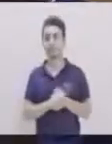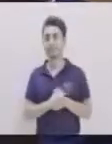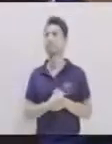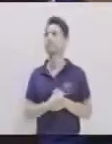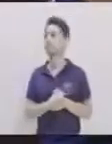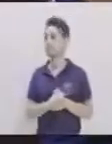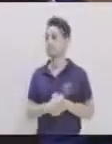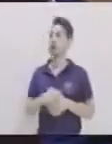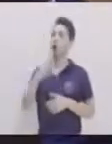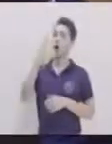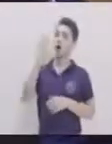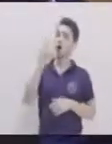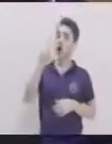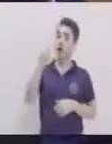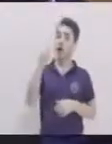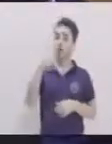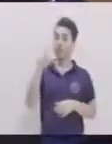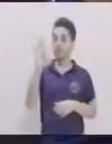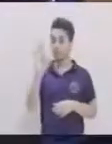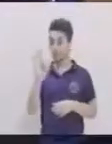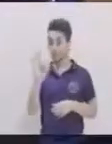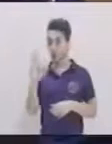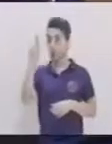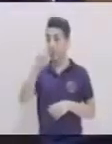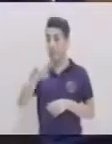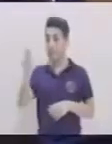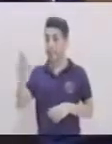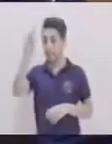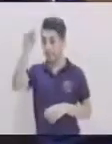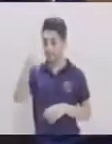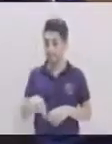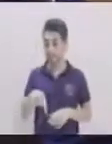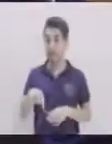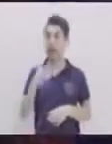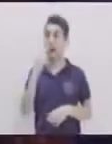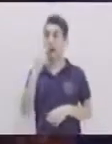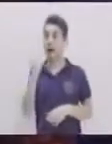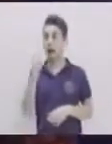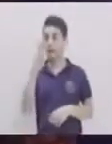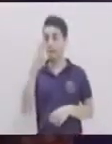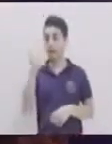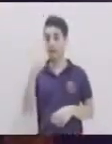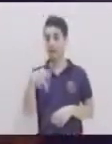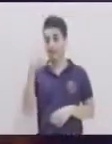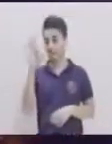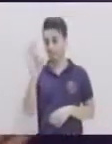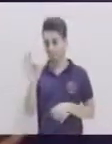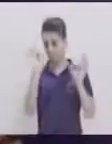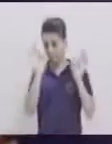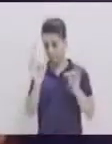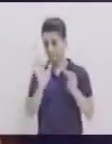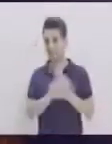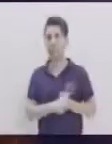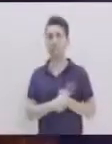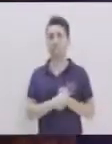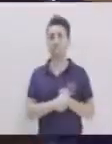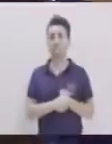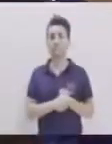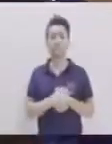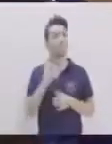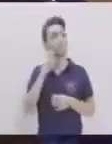Muy bien, Rolando rima con hablando. Muy bien,